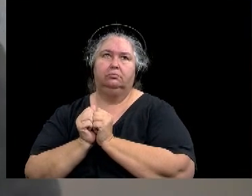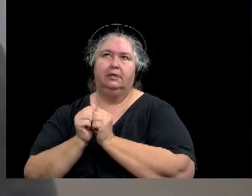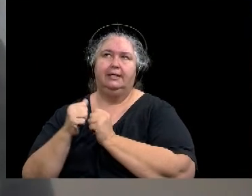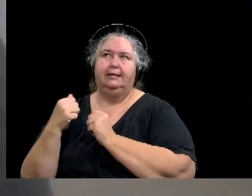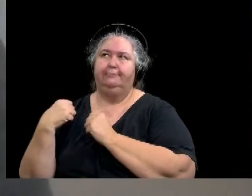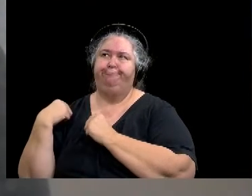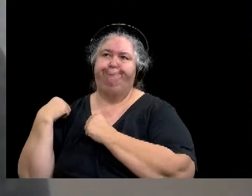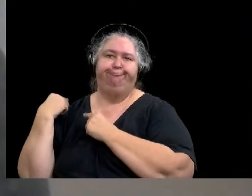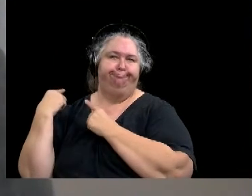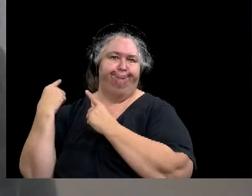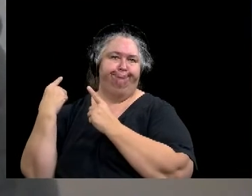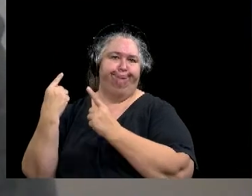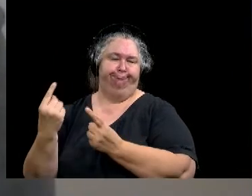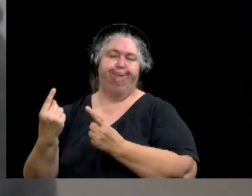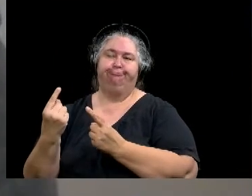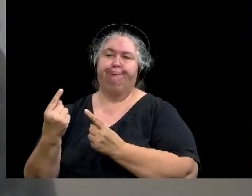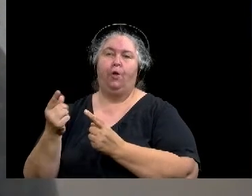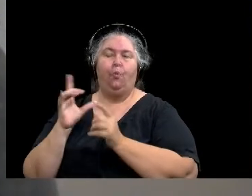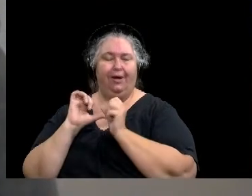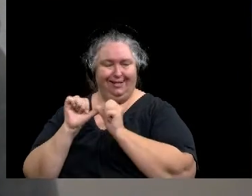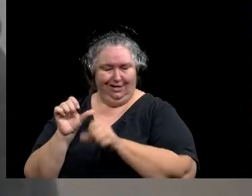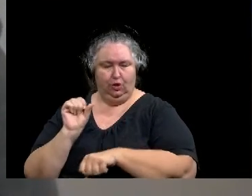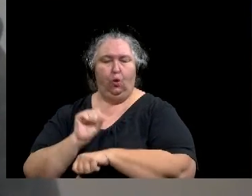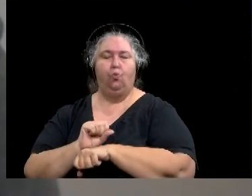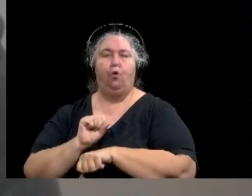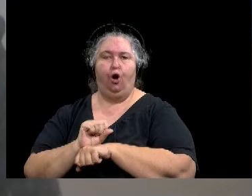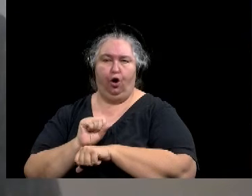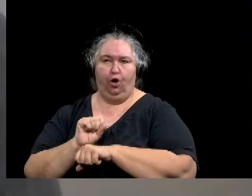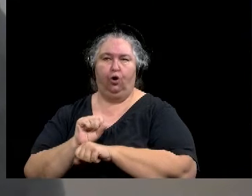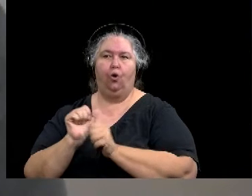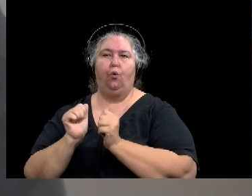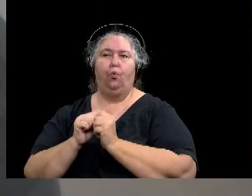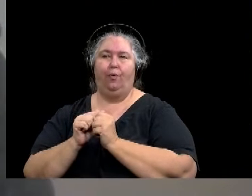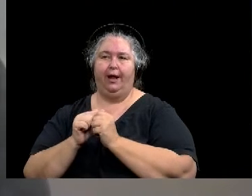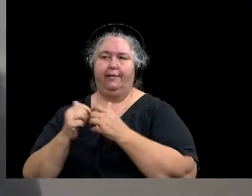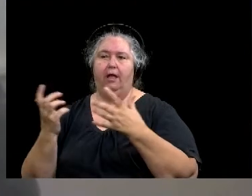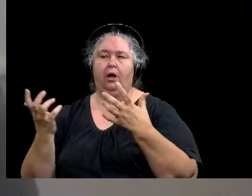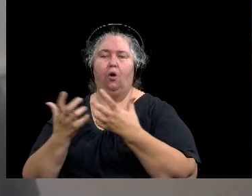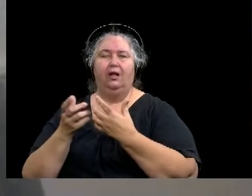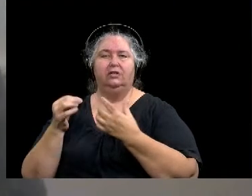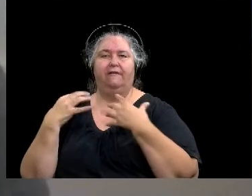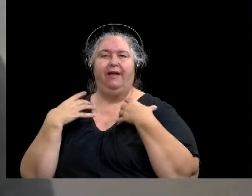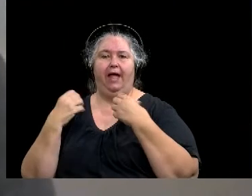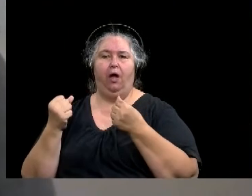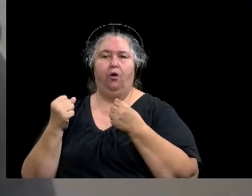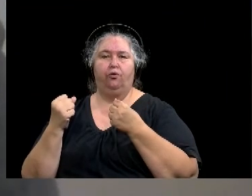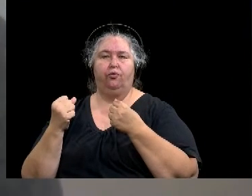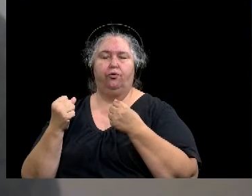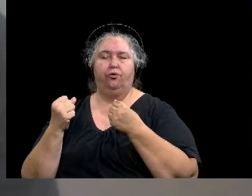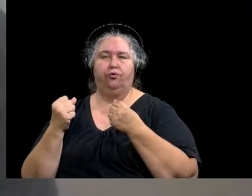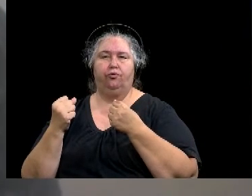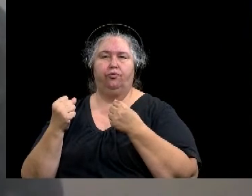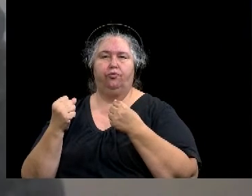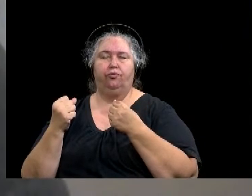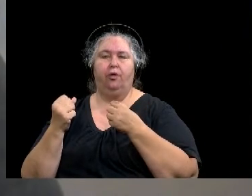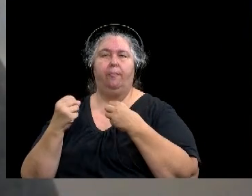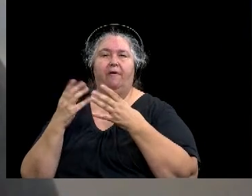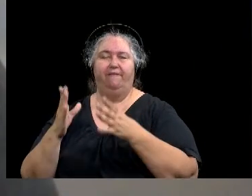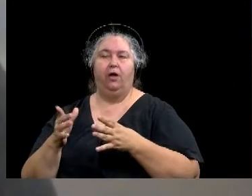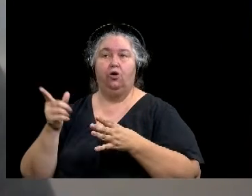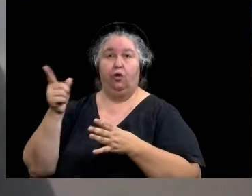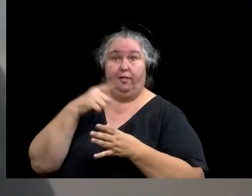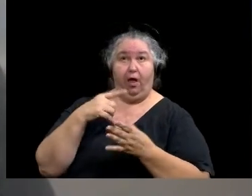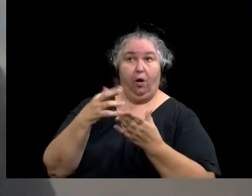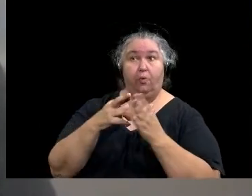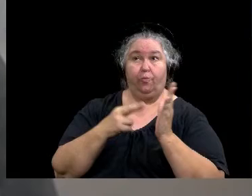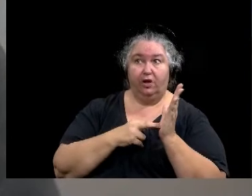tenido que responder desde temprano la aprendemos estamos trabajando con los que se han